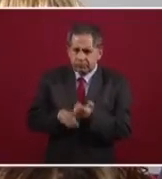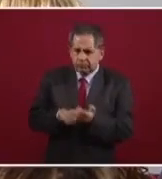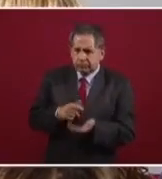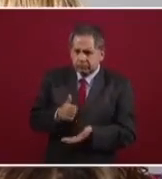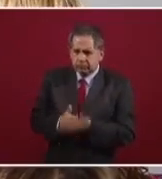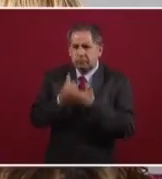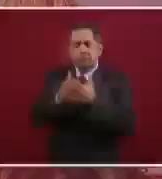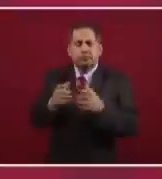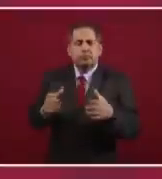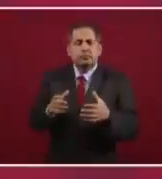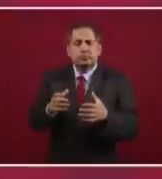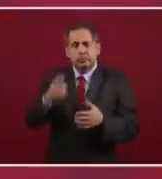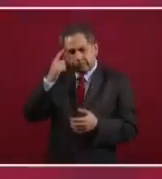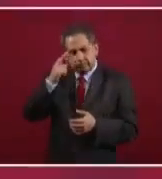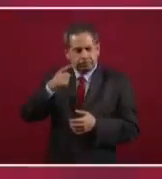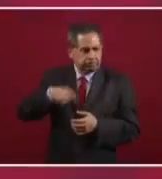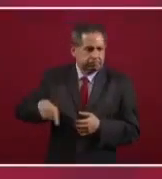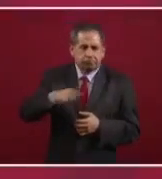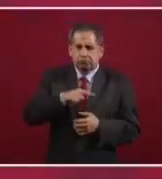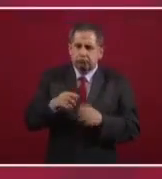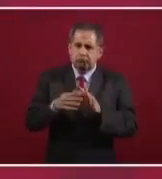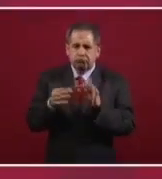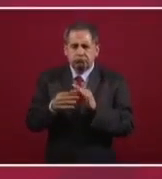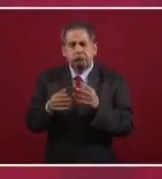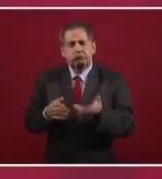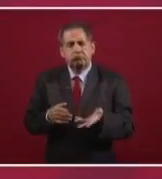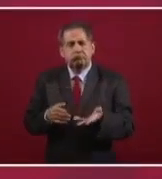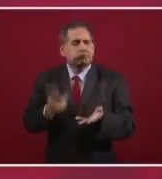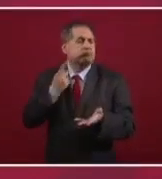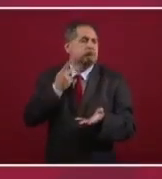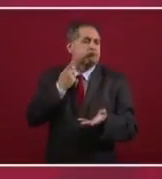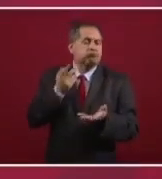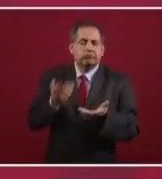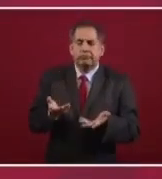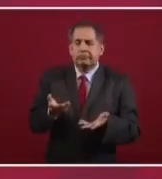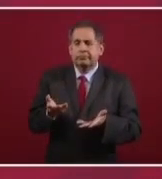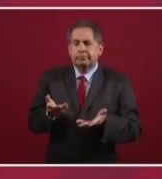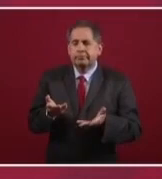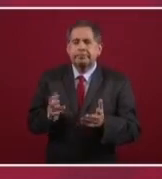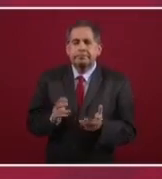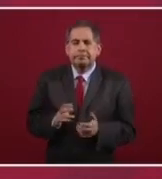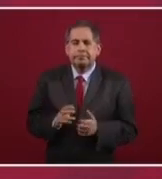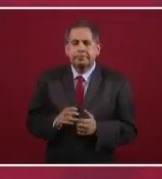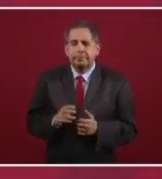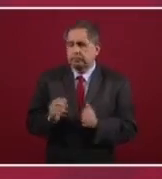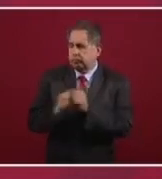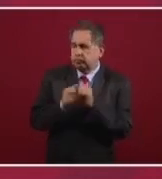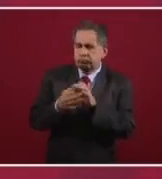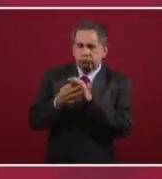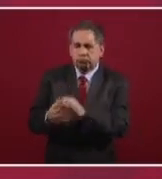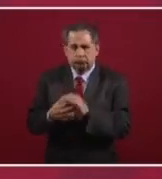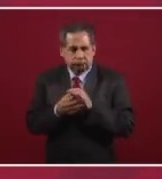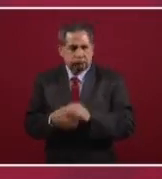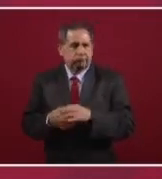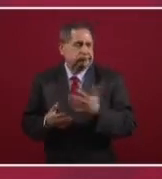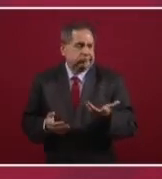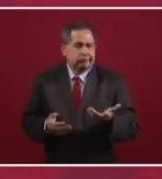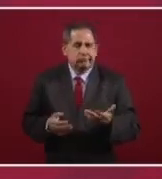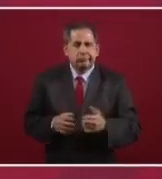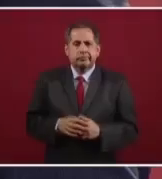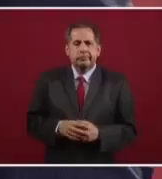ayude a mantener políticas de cooperación.